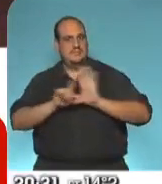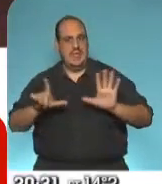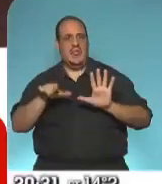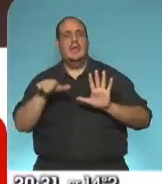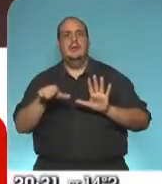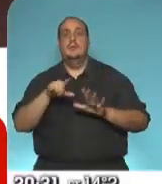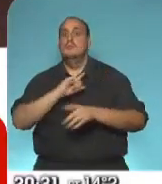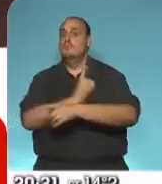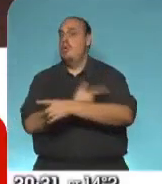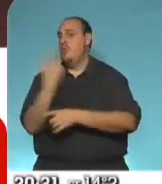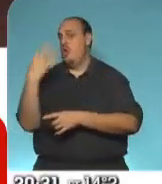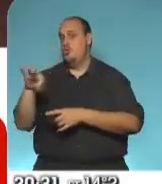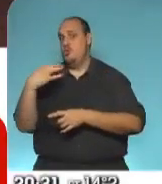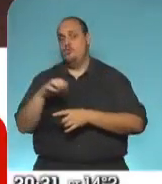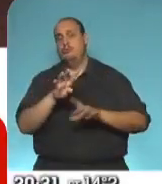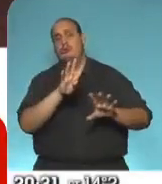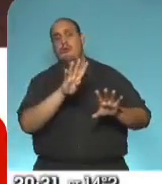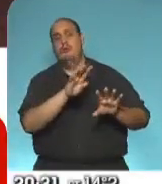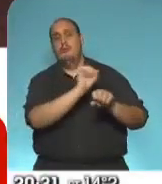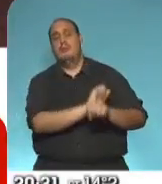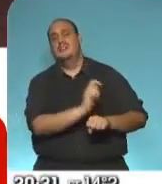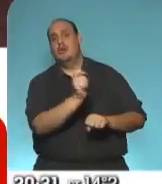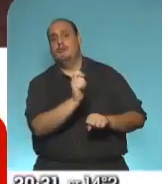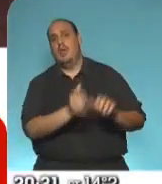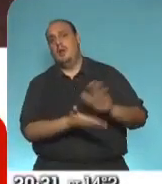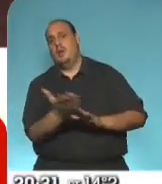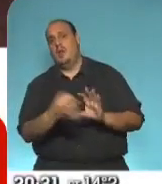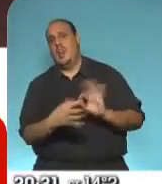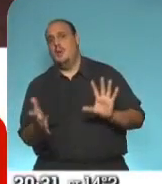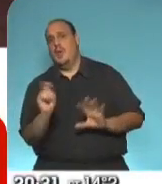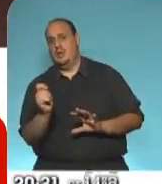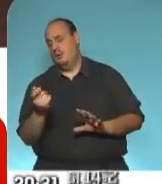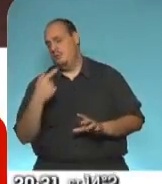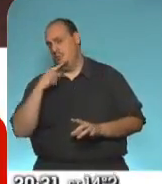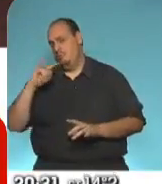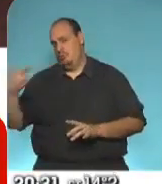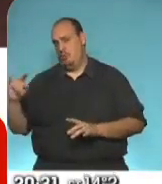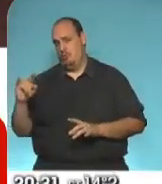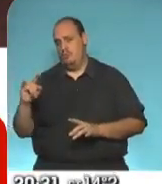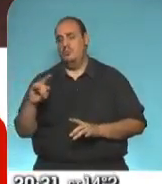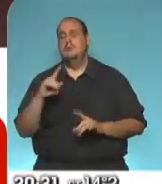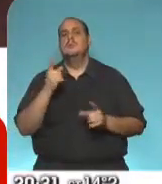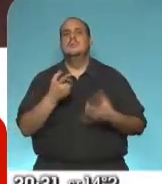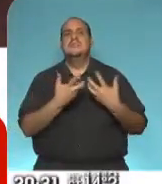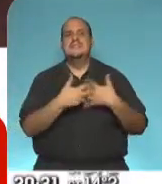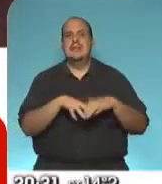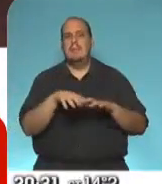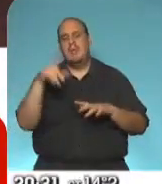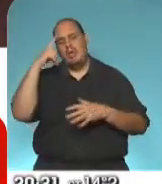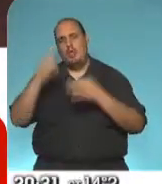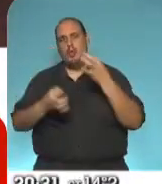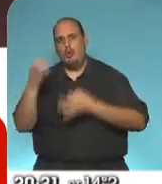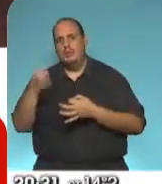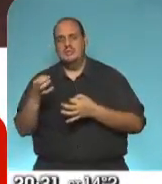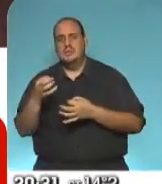poder que puede regular quién sale y quién no sale, y fundamentalmente puede intervenir el sistema judicial en quién va a su